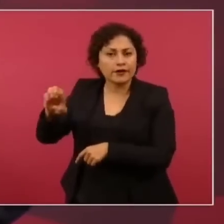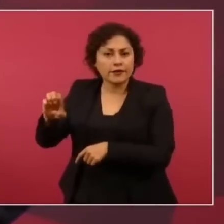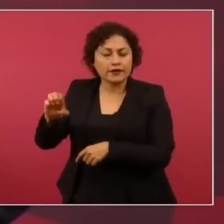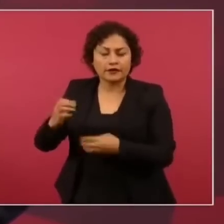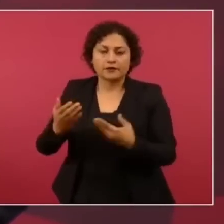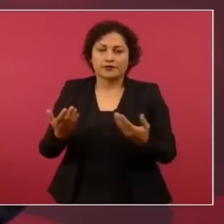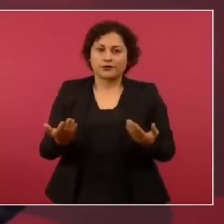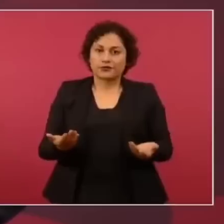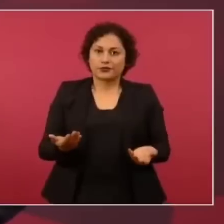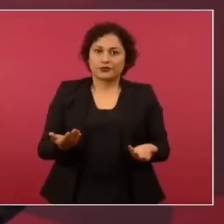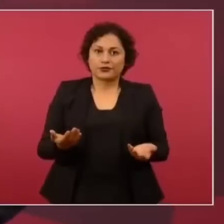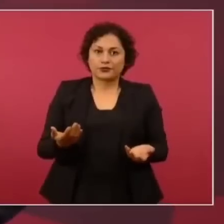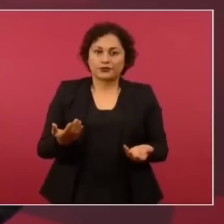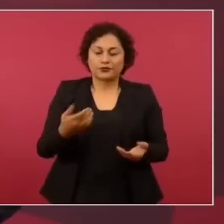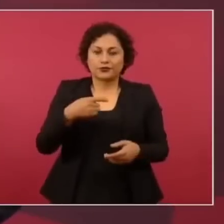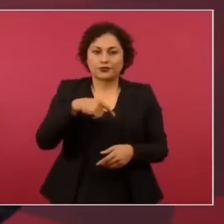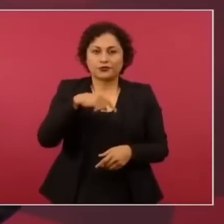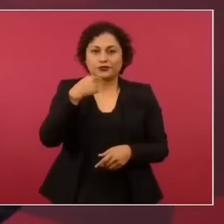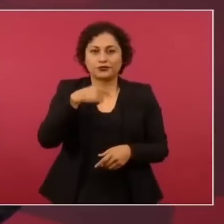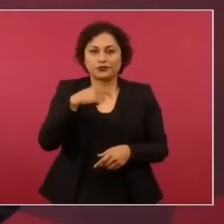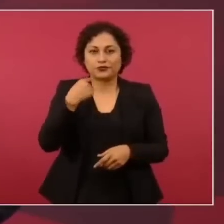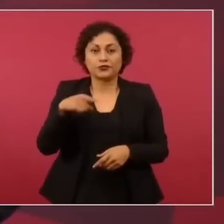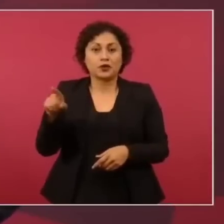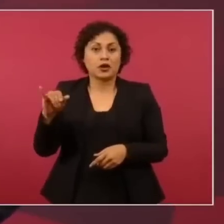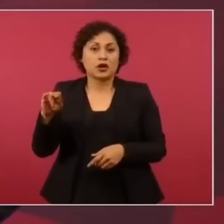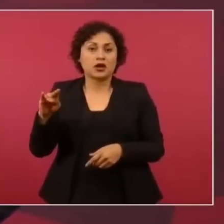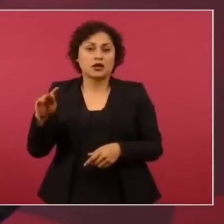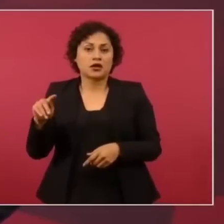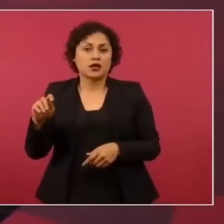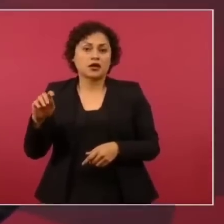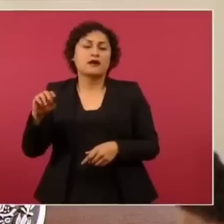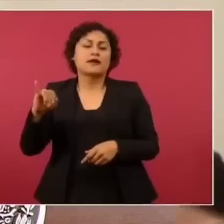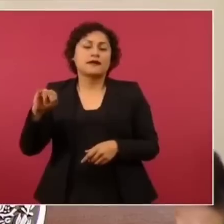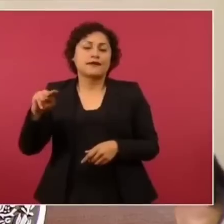Entonces ellos deciden seguir ganando lo que quieren.